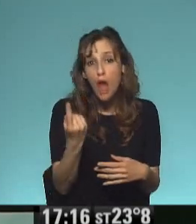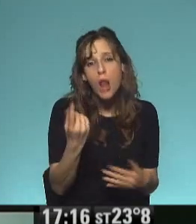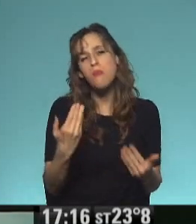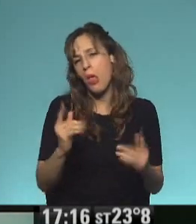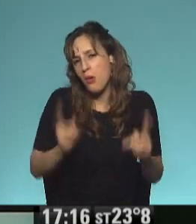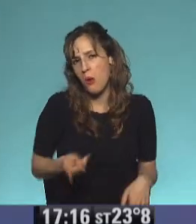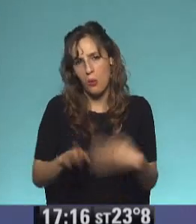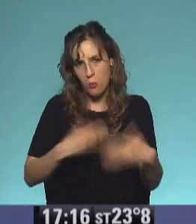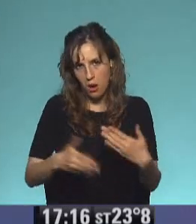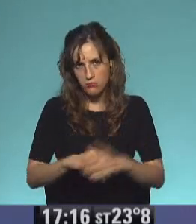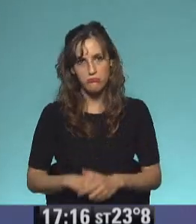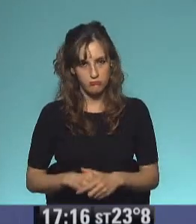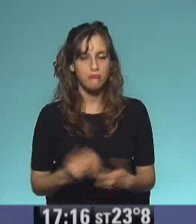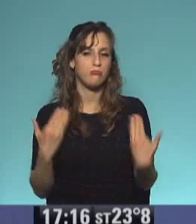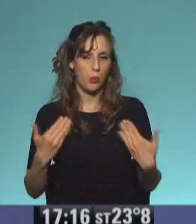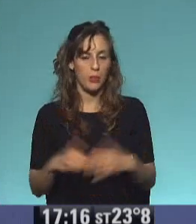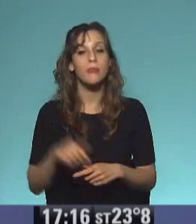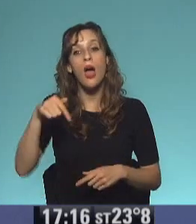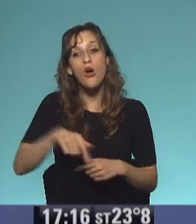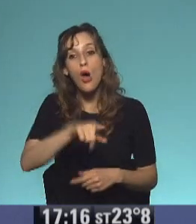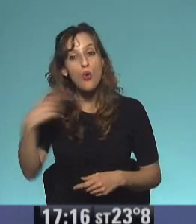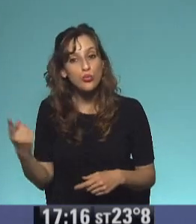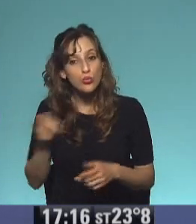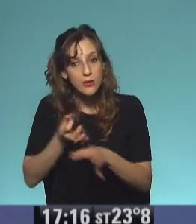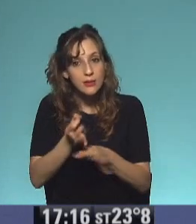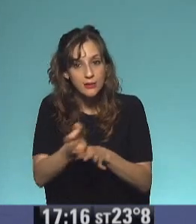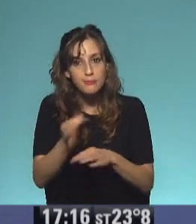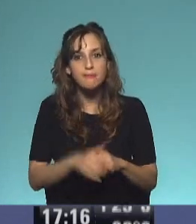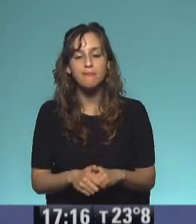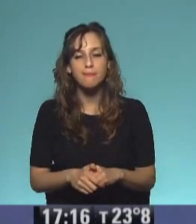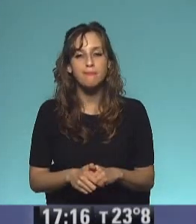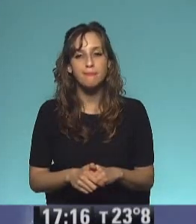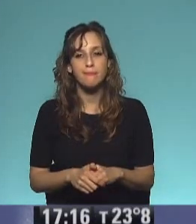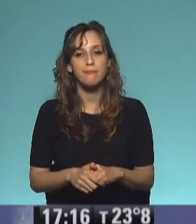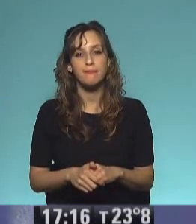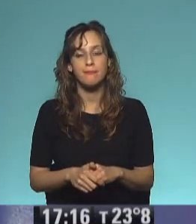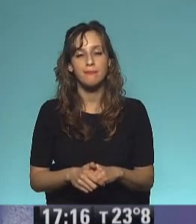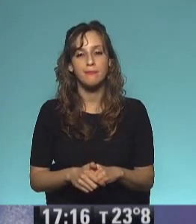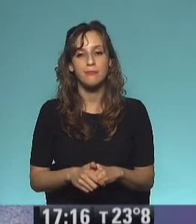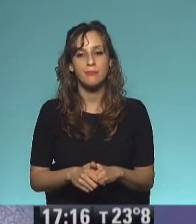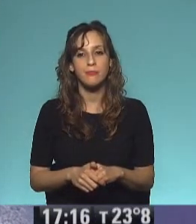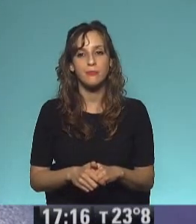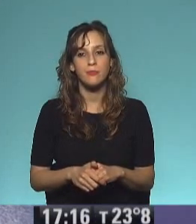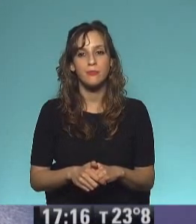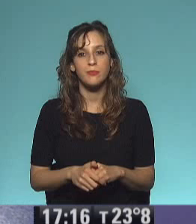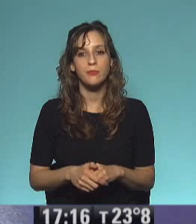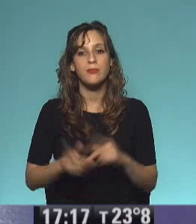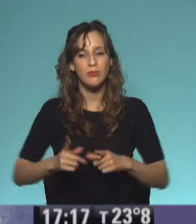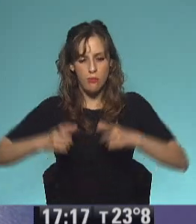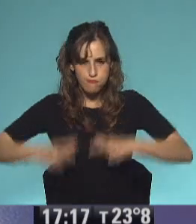con cuentas, ¿eh? A ver. Hay que prestar mucha atención, mira. Mire, esto también es para Mau. Cualquier